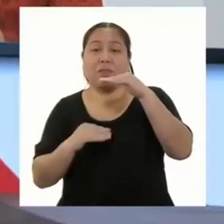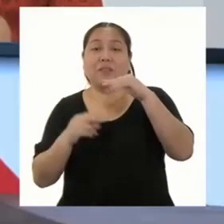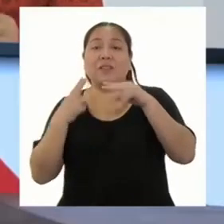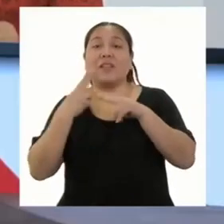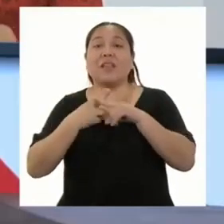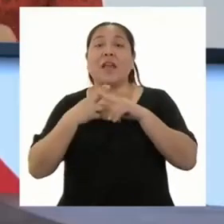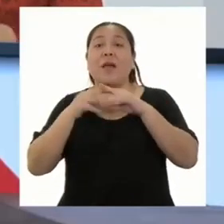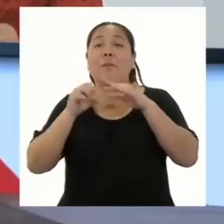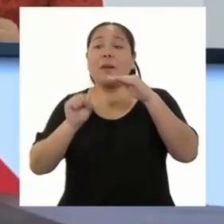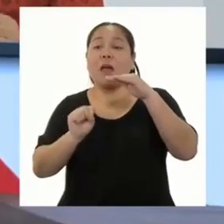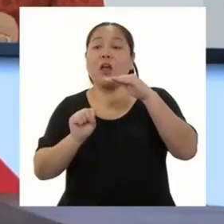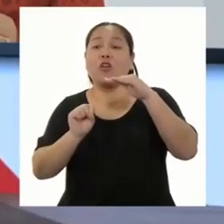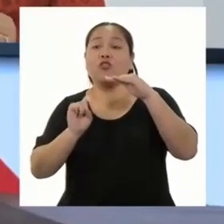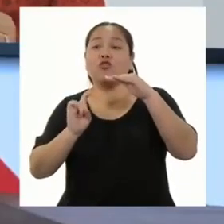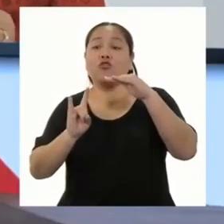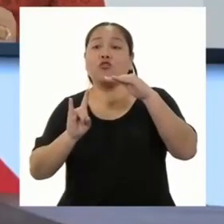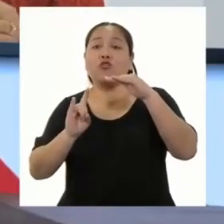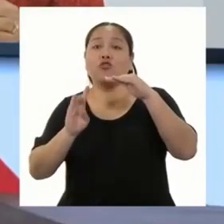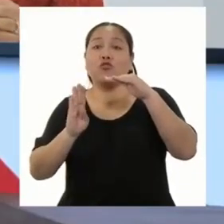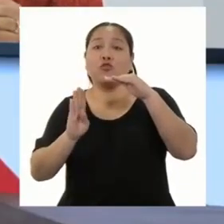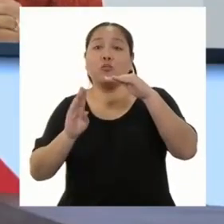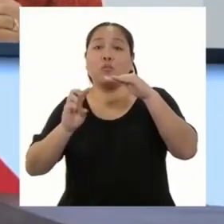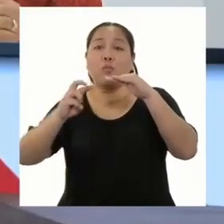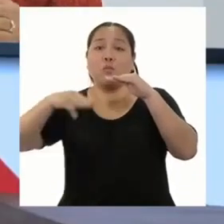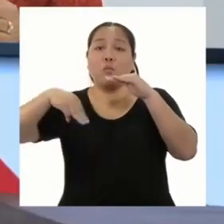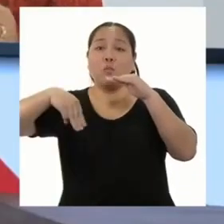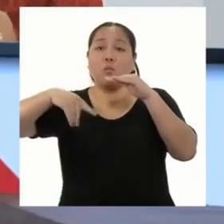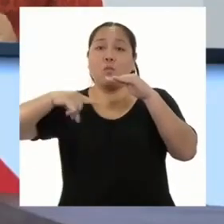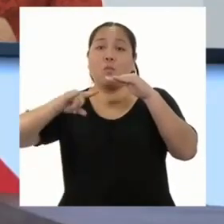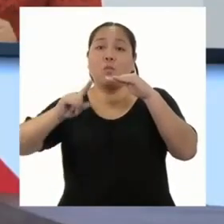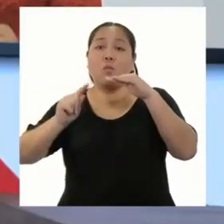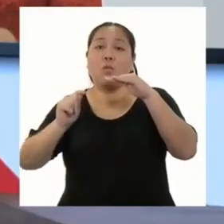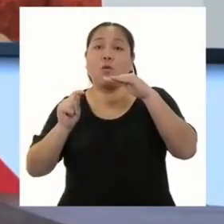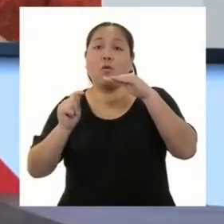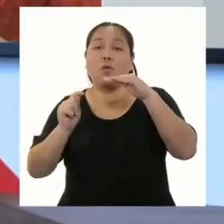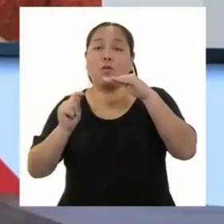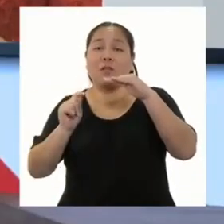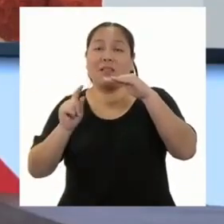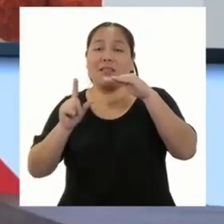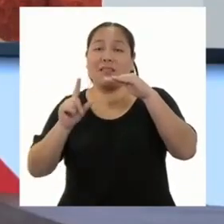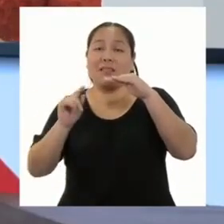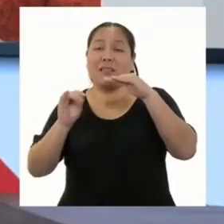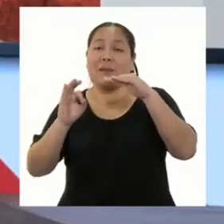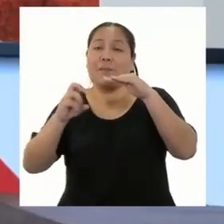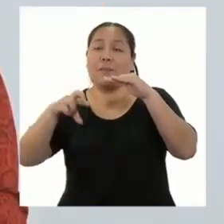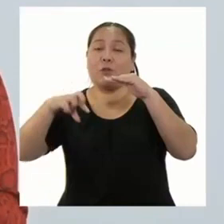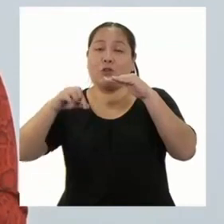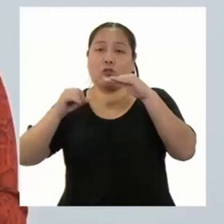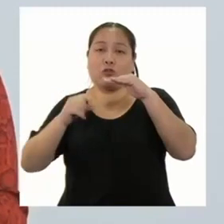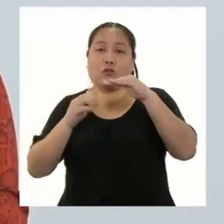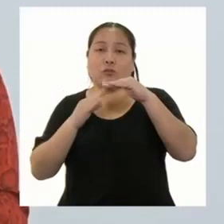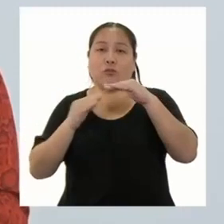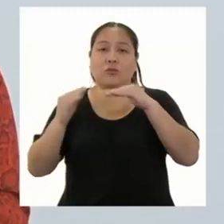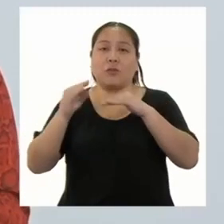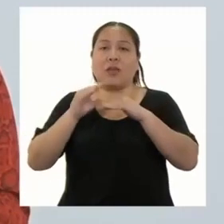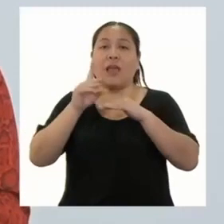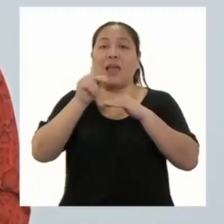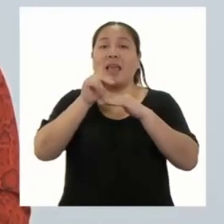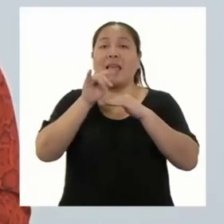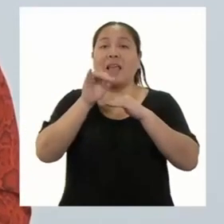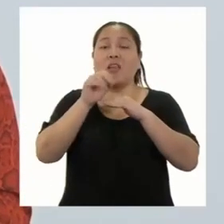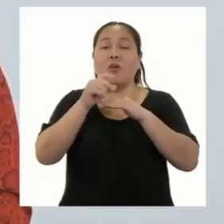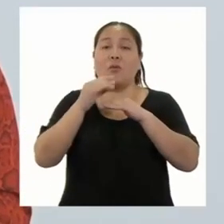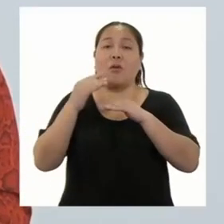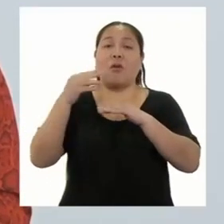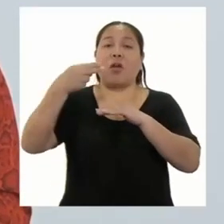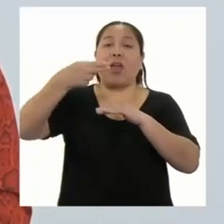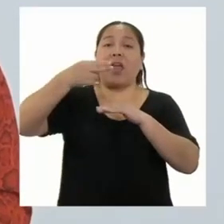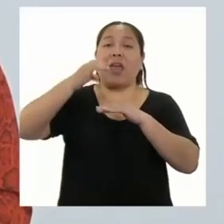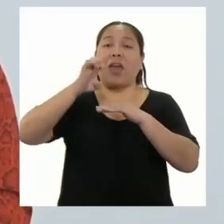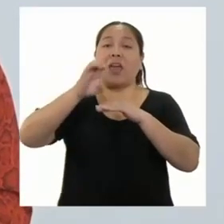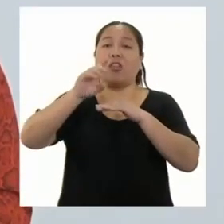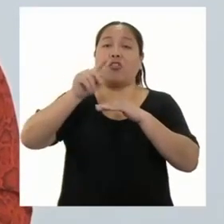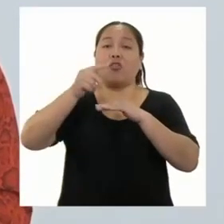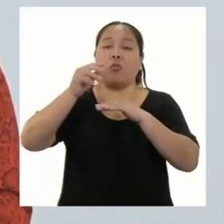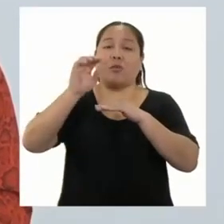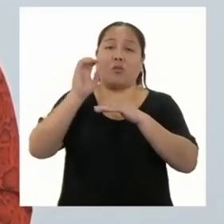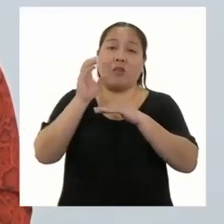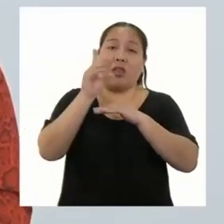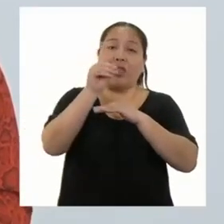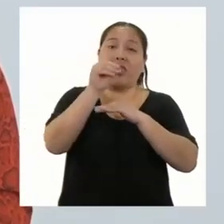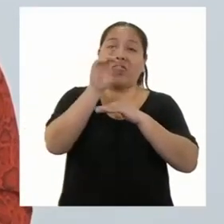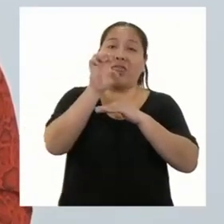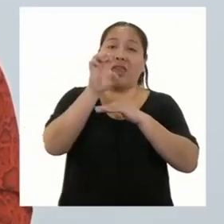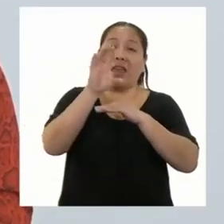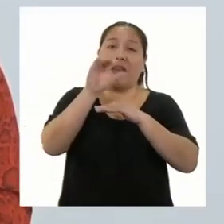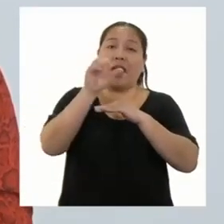submúltiplos, ¿verdad? Exactamente. Y también tenemos kilómetros, hectómetros y decámetros, que